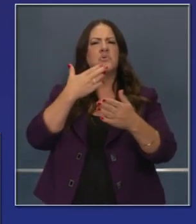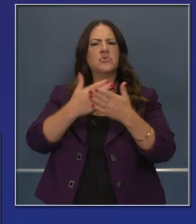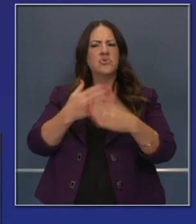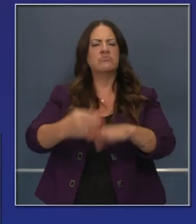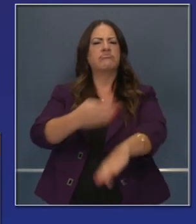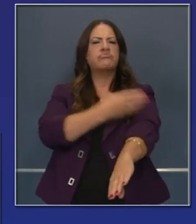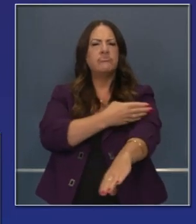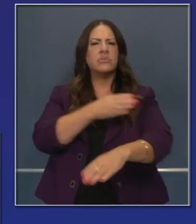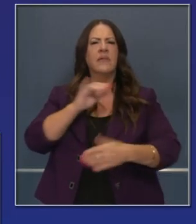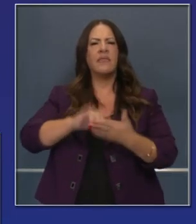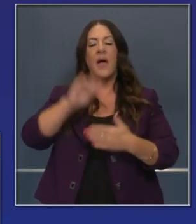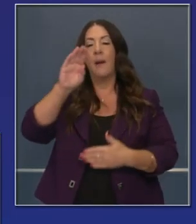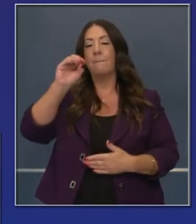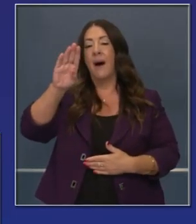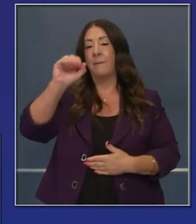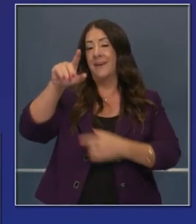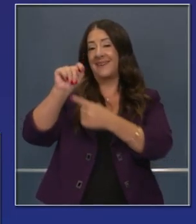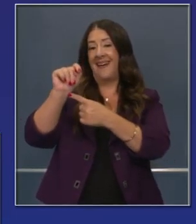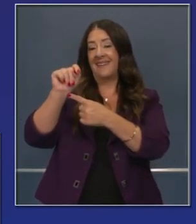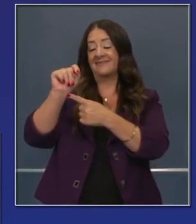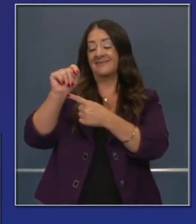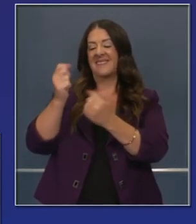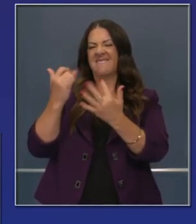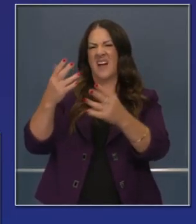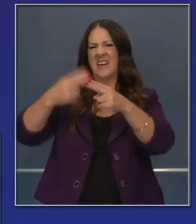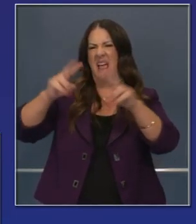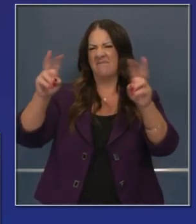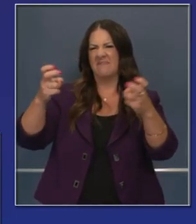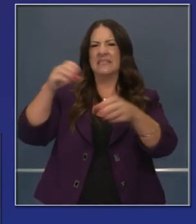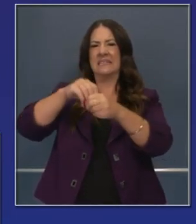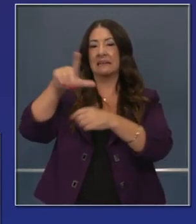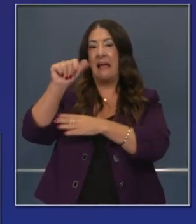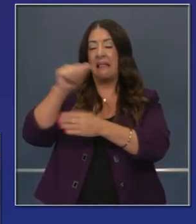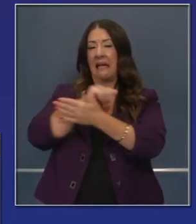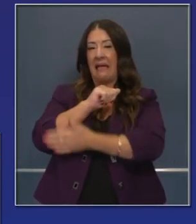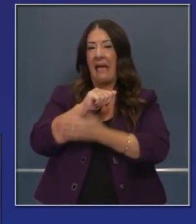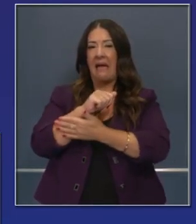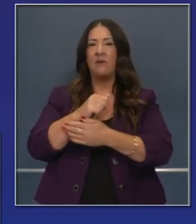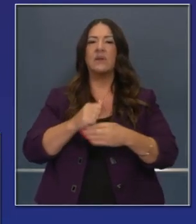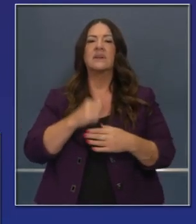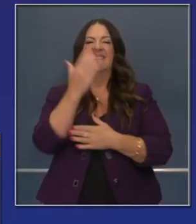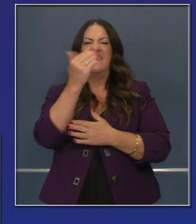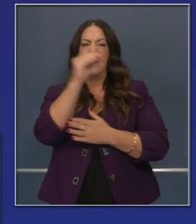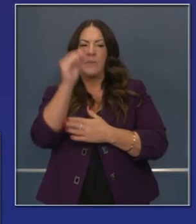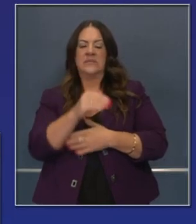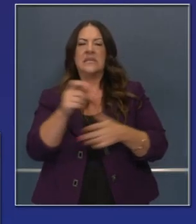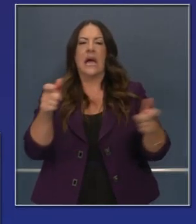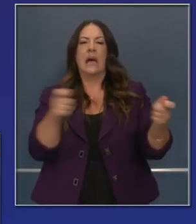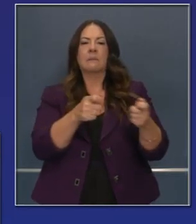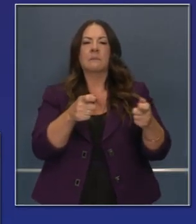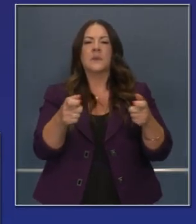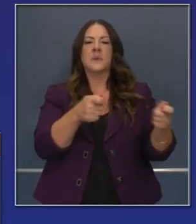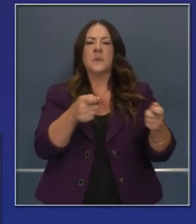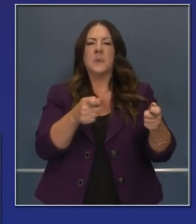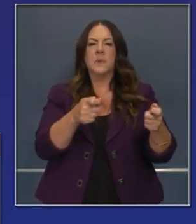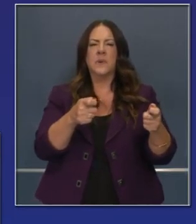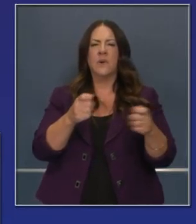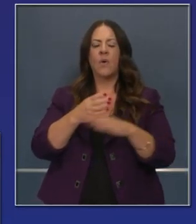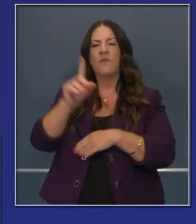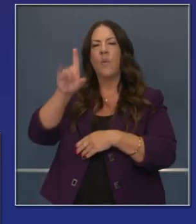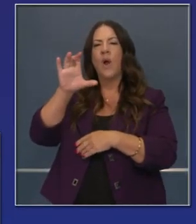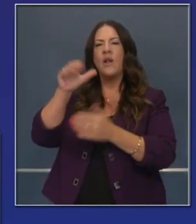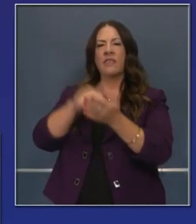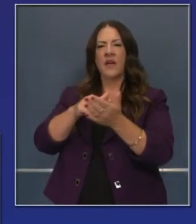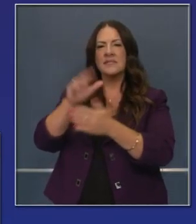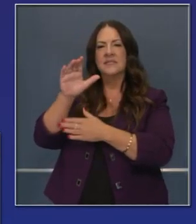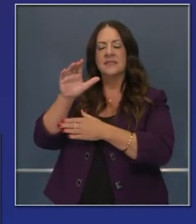la contención en el incendio de Bobcat en el condado de Los Ángeles la semana pasada. Contención de 15%, 105 mil acres quemados